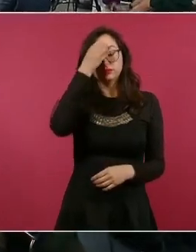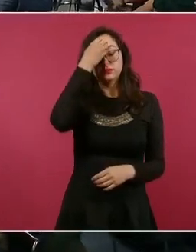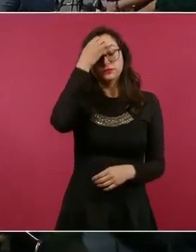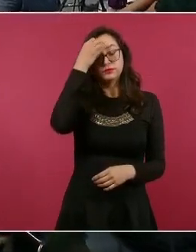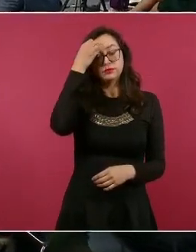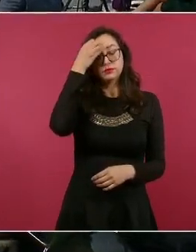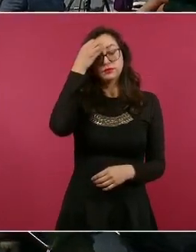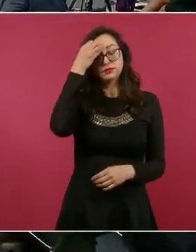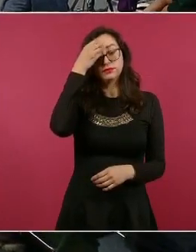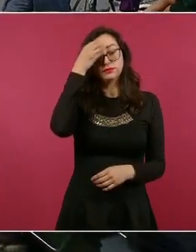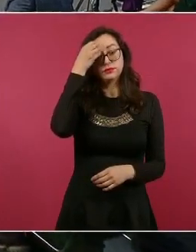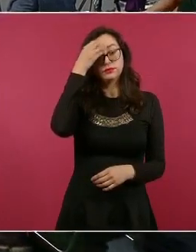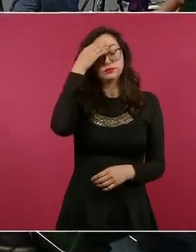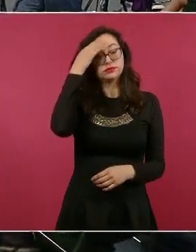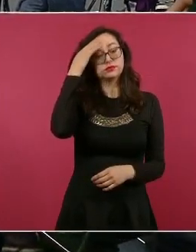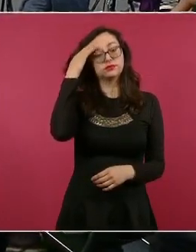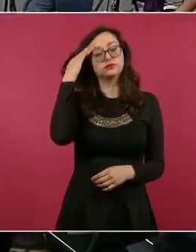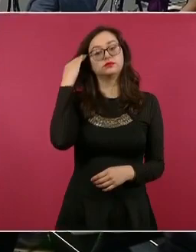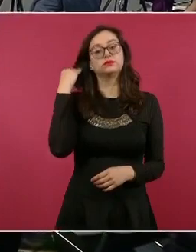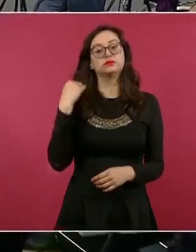Hazlo más arriba.